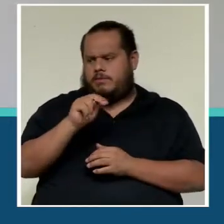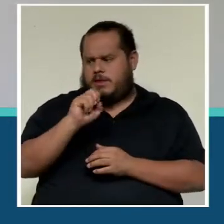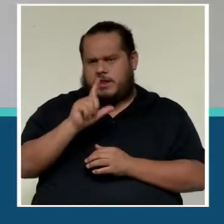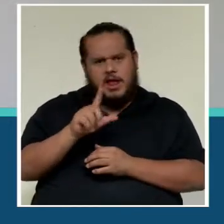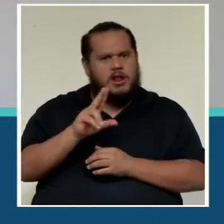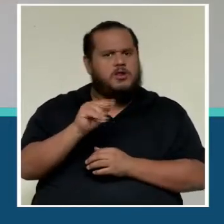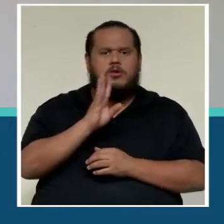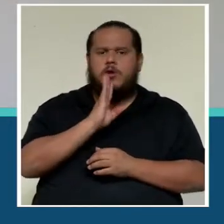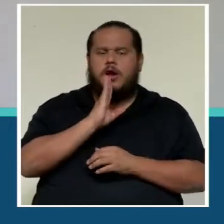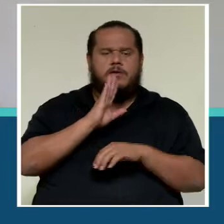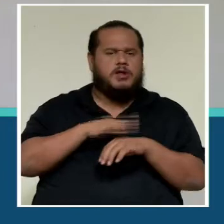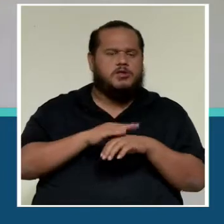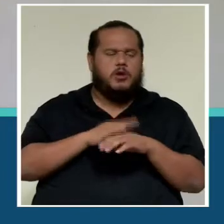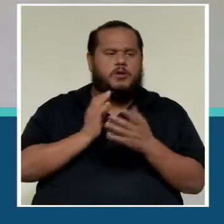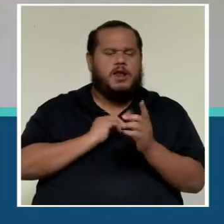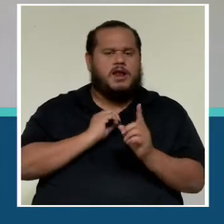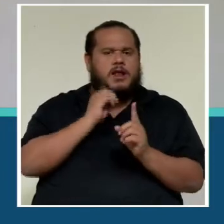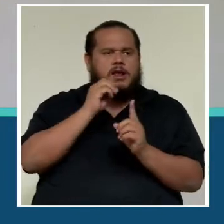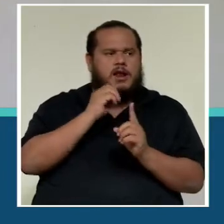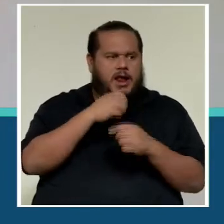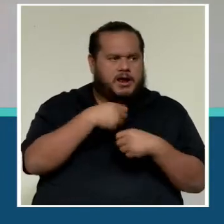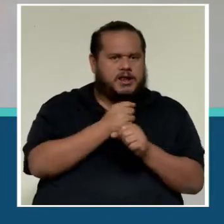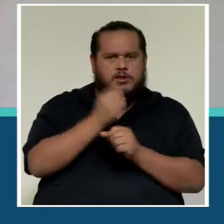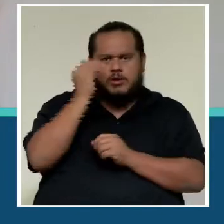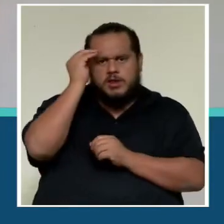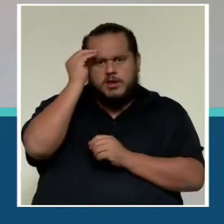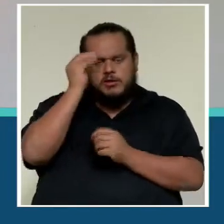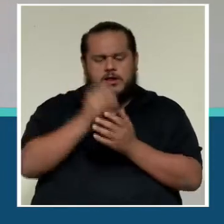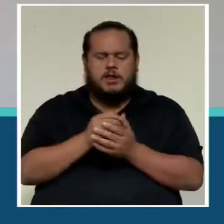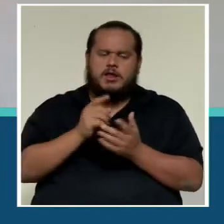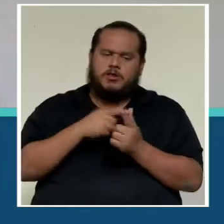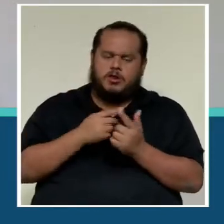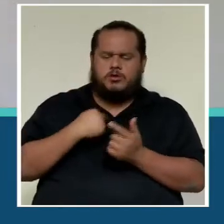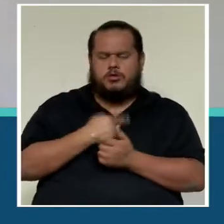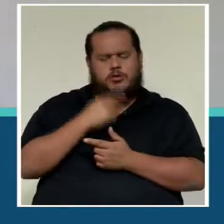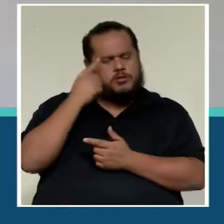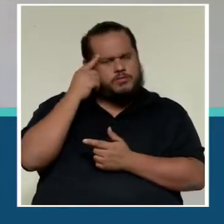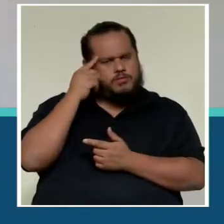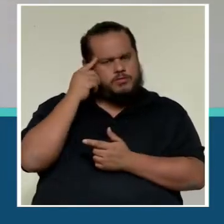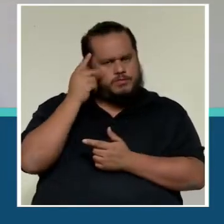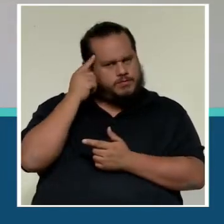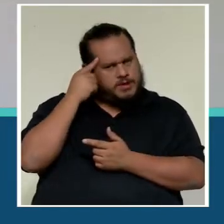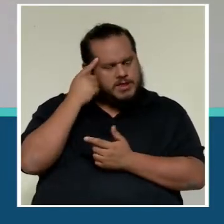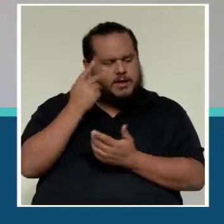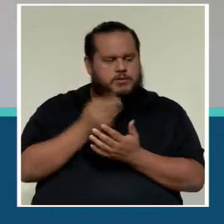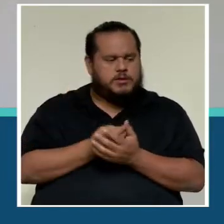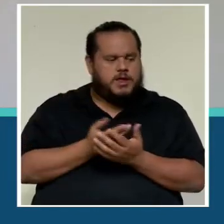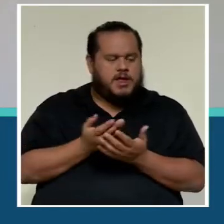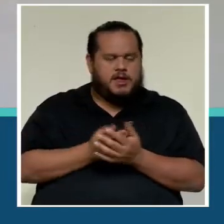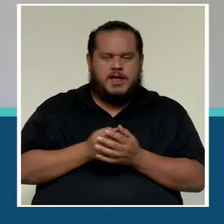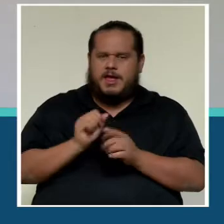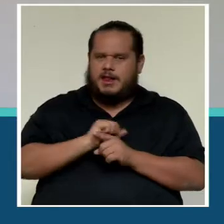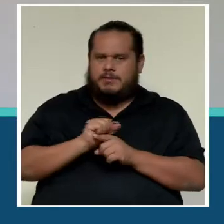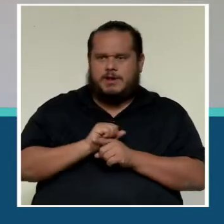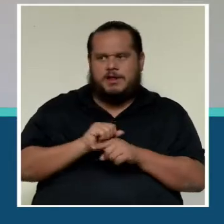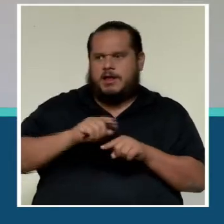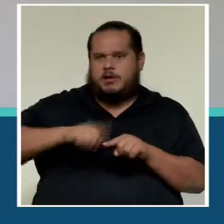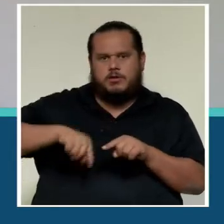refiere a la objeción de conciencia. Entonces estimamos que esa remisión lo que va a ocasionar en la práctica es que no se